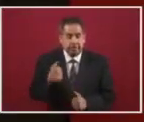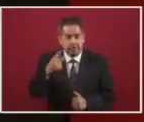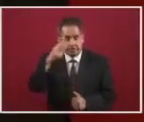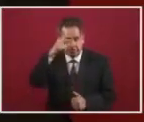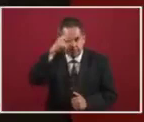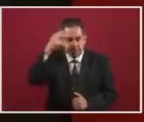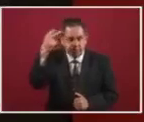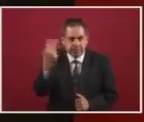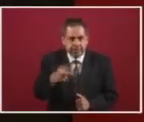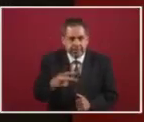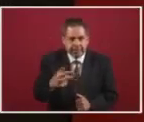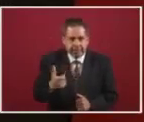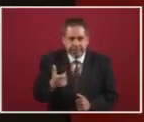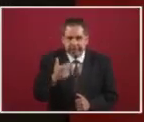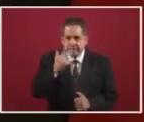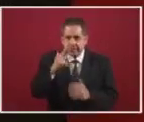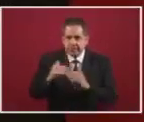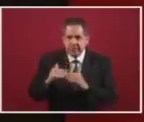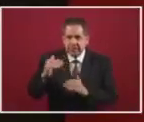El peso mexicano.